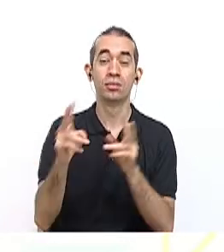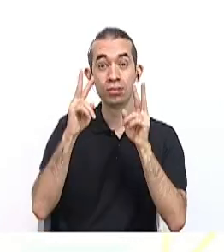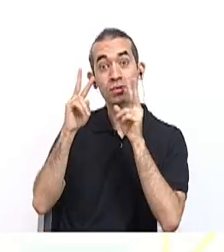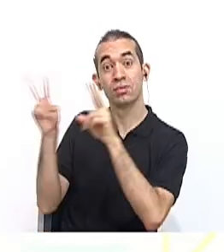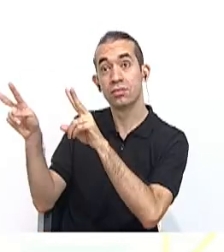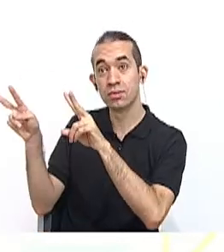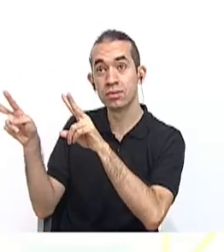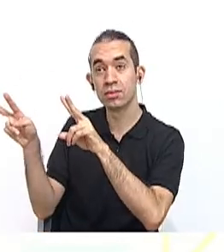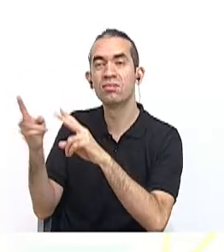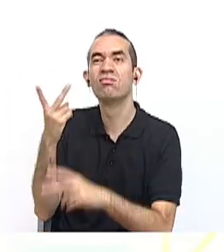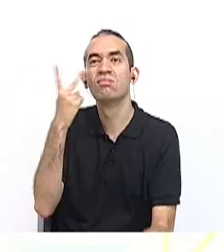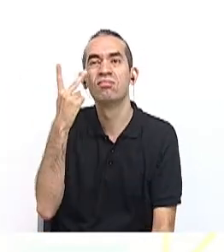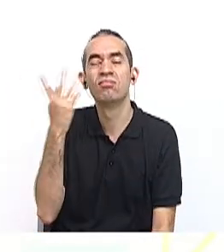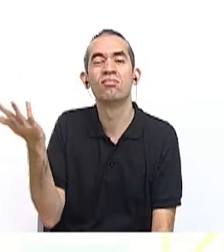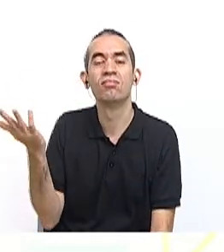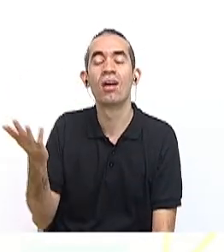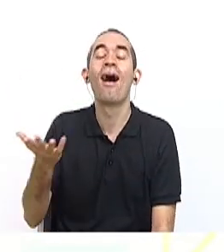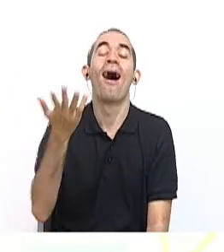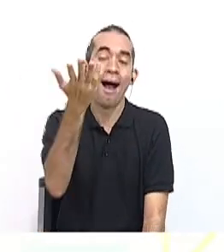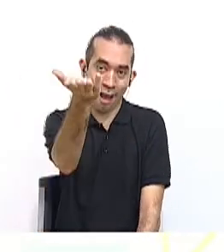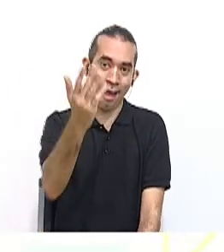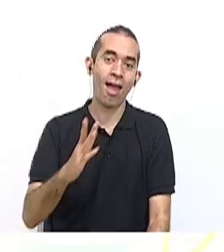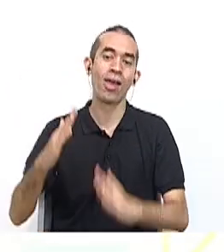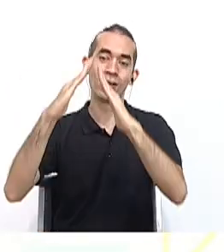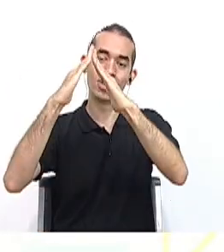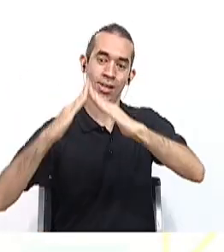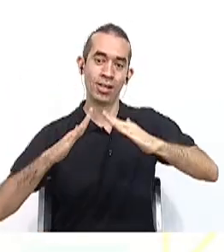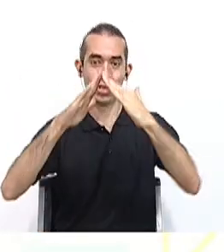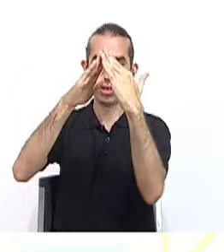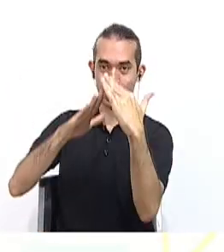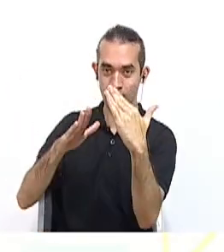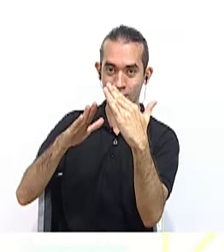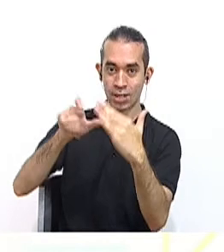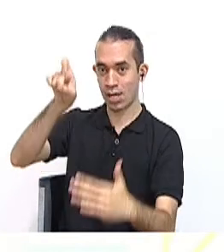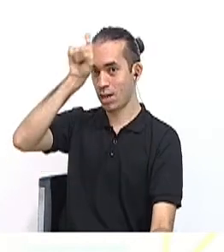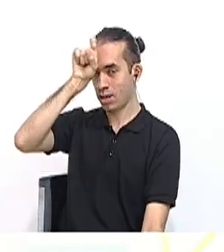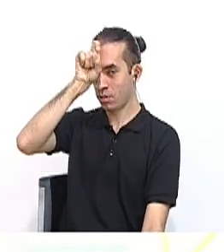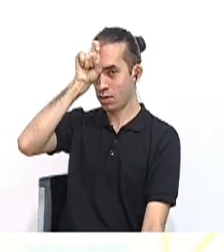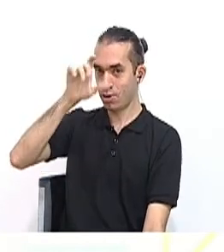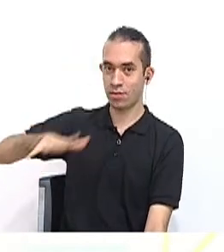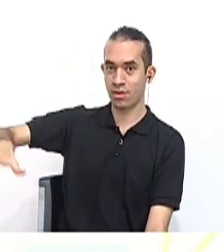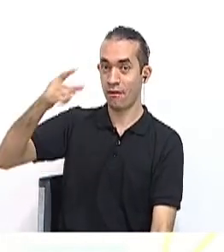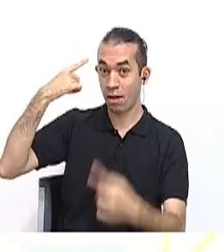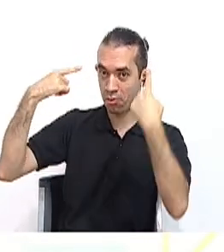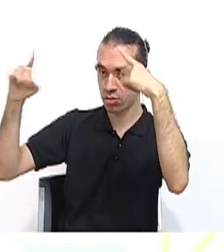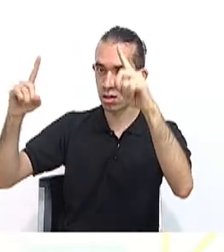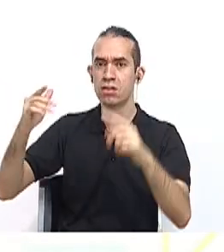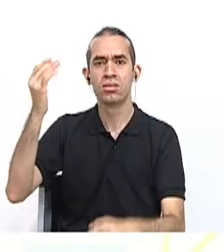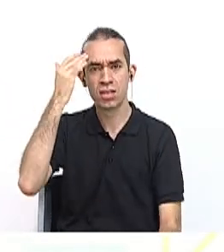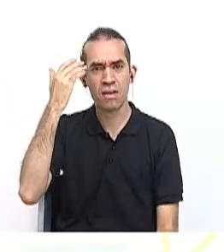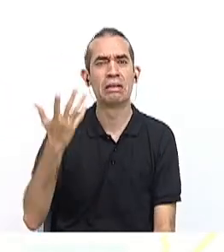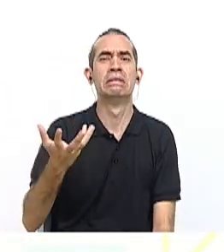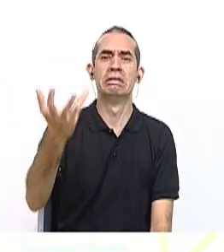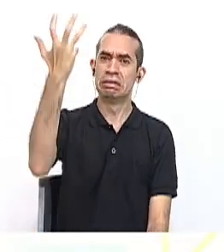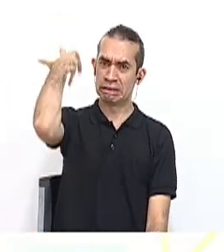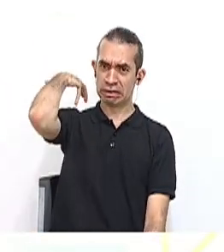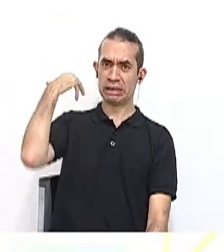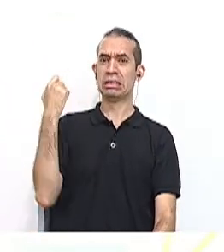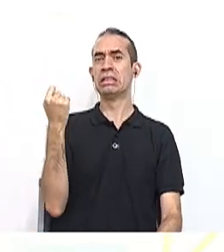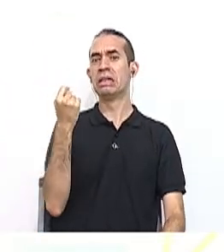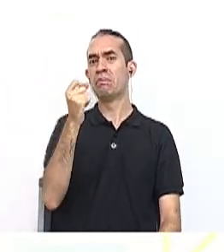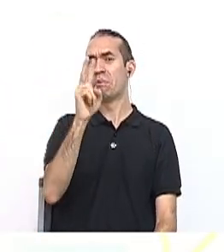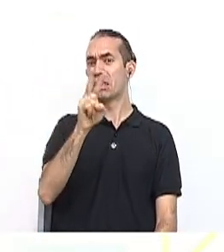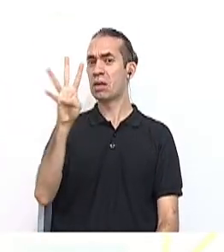Observan, ¿qué vemos? Claro, las pirámides de Giza en Egipto. ¿Sabían que fueron construidas en el siglo